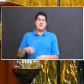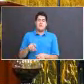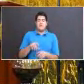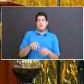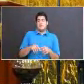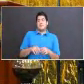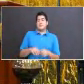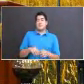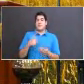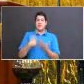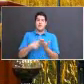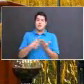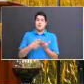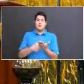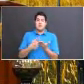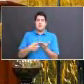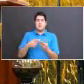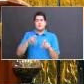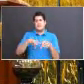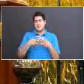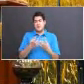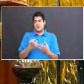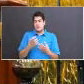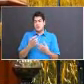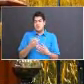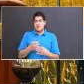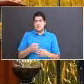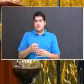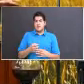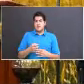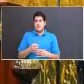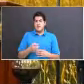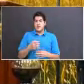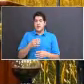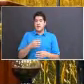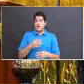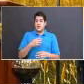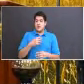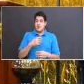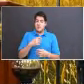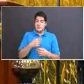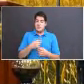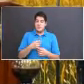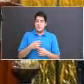Bueno, y entonces a mí me pareció un escándalo. Es más,